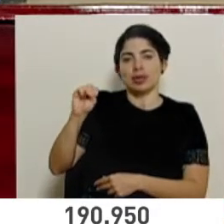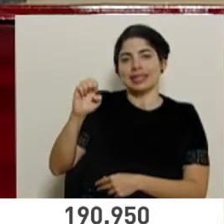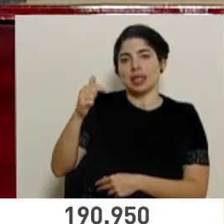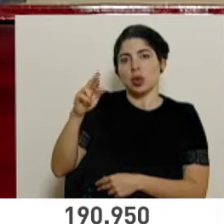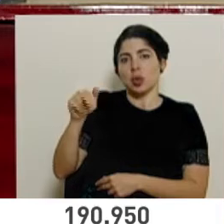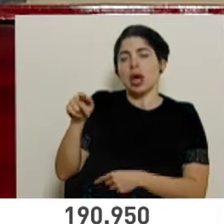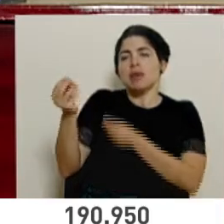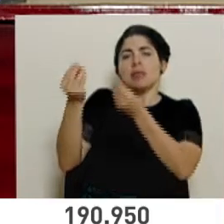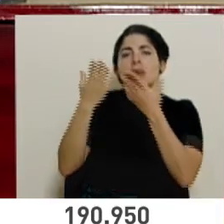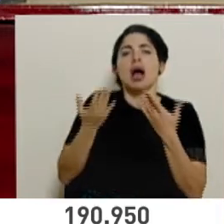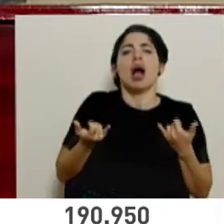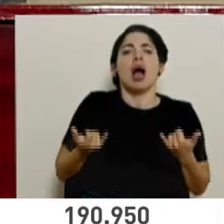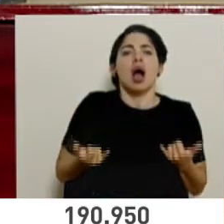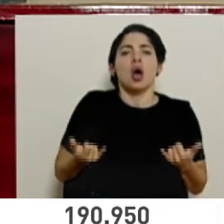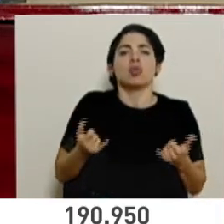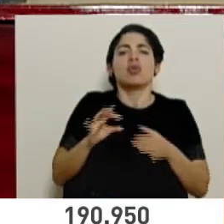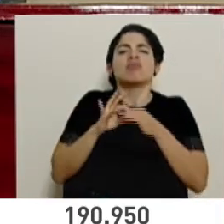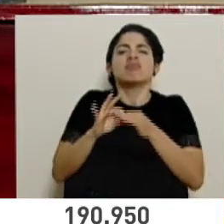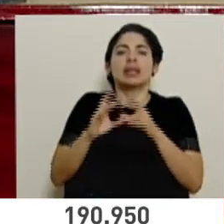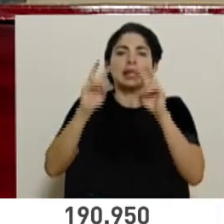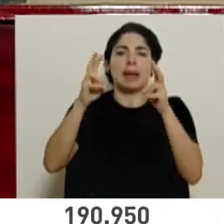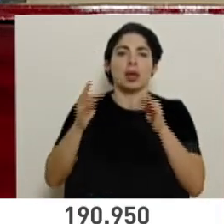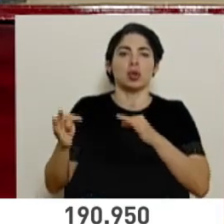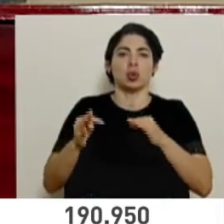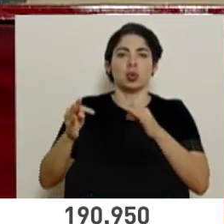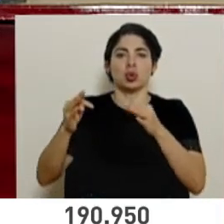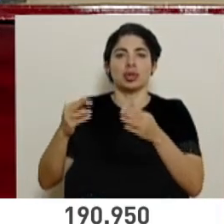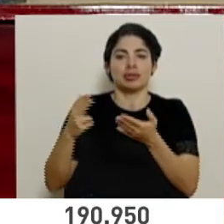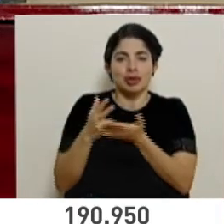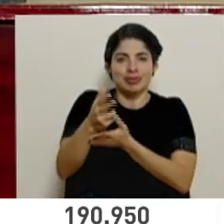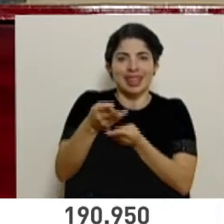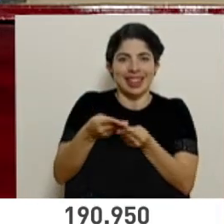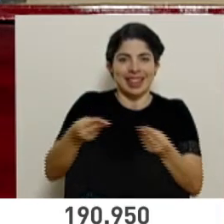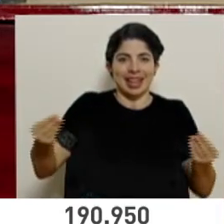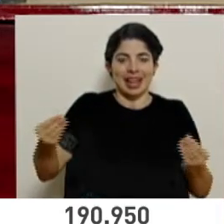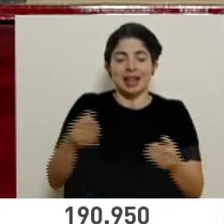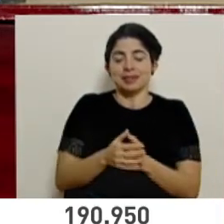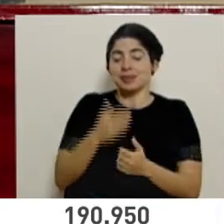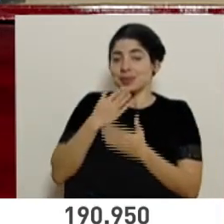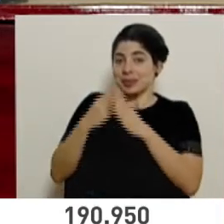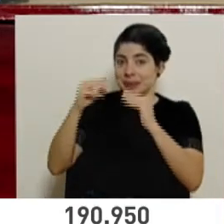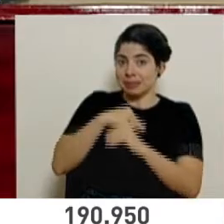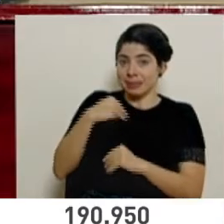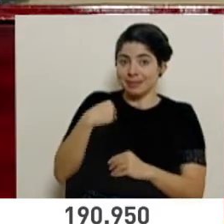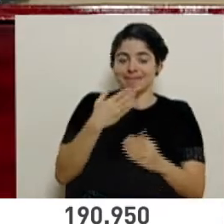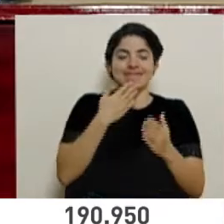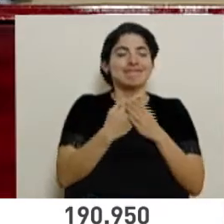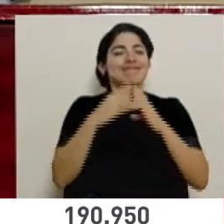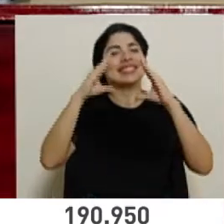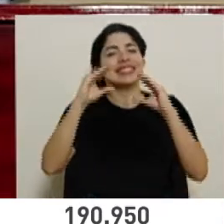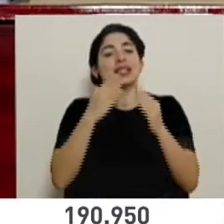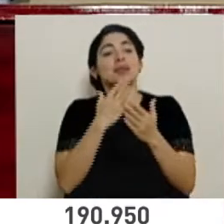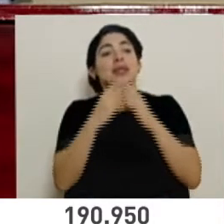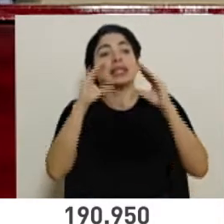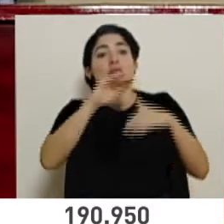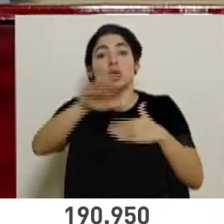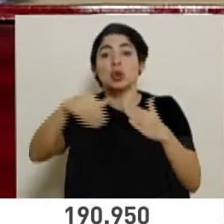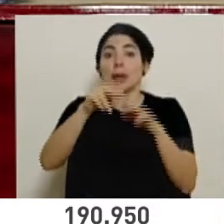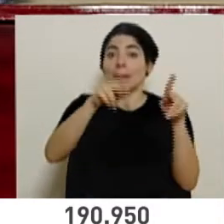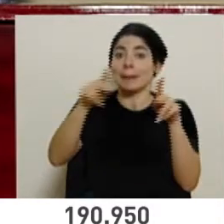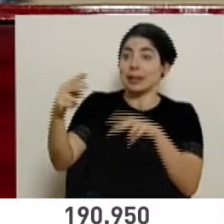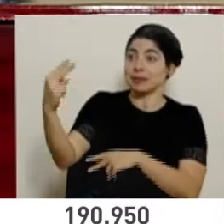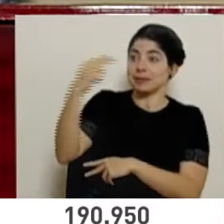una actualización sobre el turismo por vía terrestre. Muy buenas tardes, señor ministro. Muy buenas tardes a todas las personas